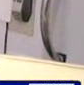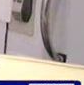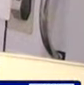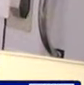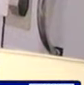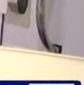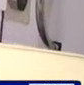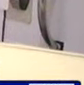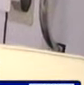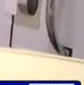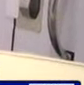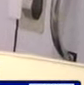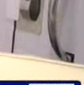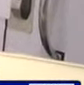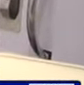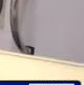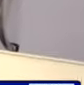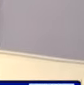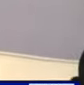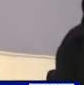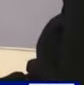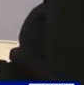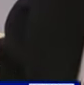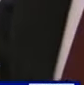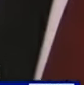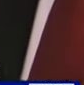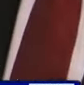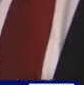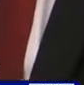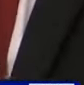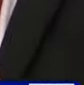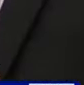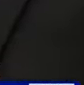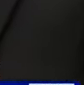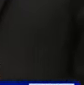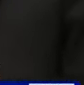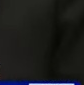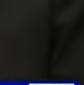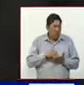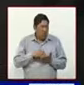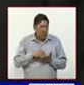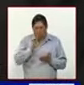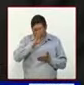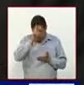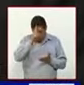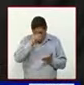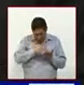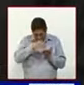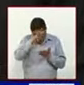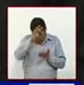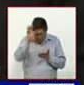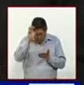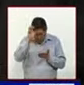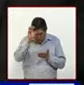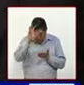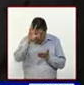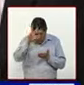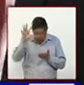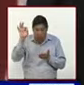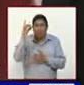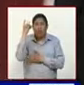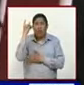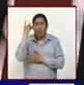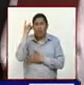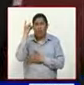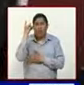¿Cuánto debe hoy día? Un laboratorio que tenía que hacer en Celade era de 1.439